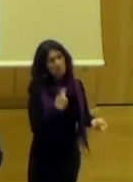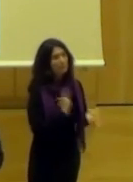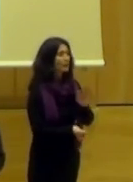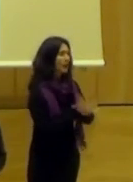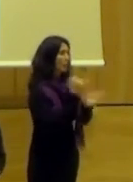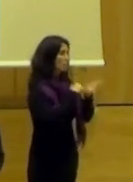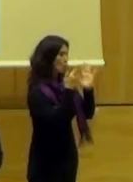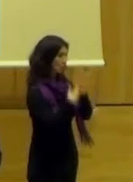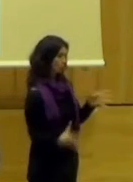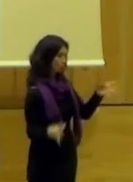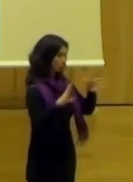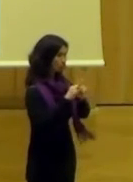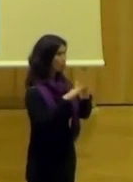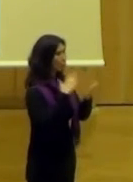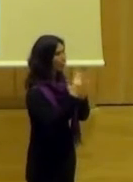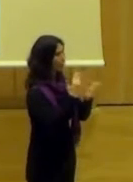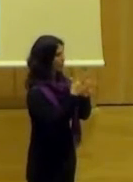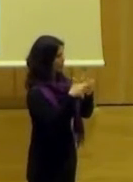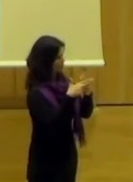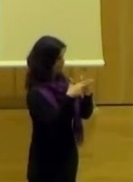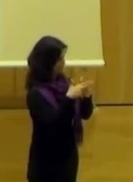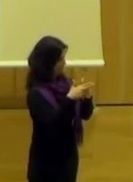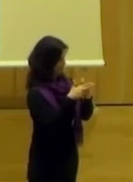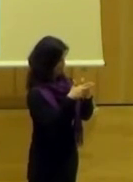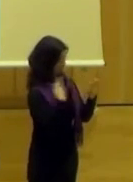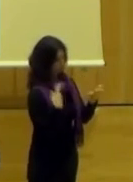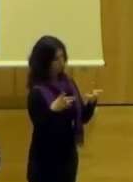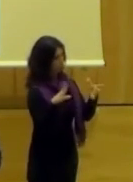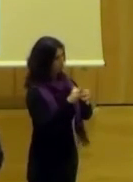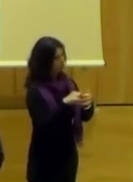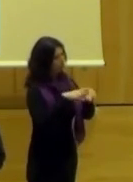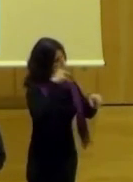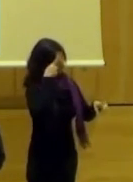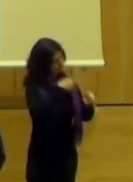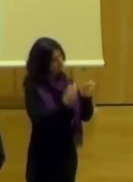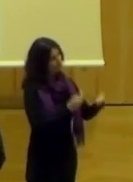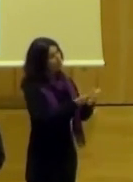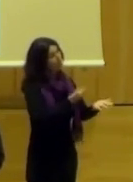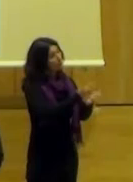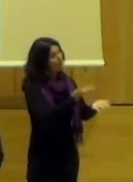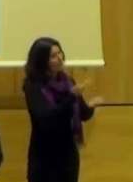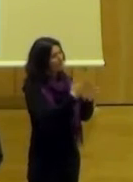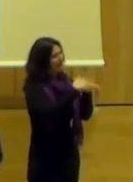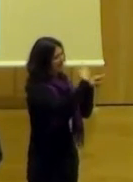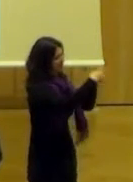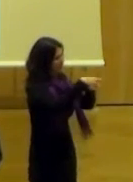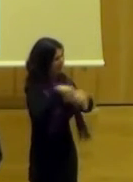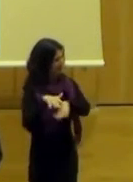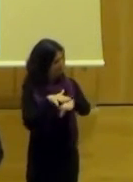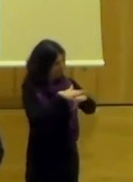un proyecto común con el Colegio de Trabajadores Sociales, precisamente con una serie de propuestas para las